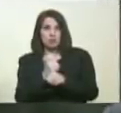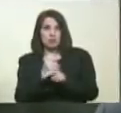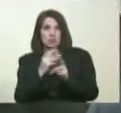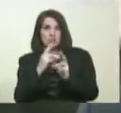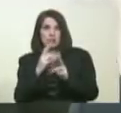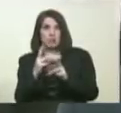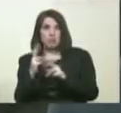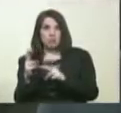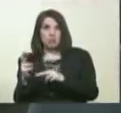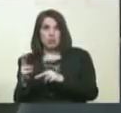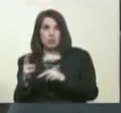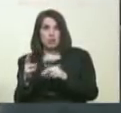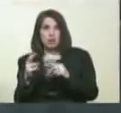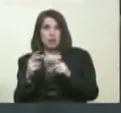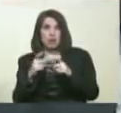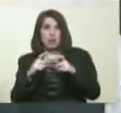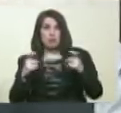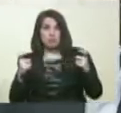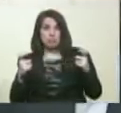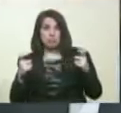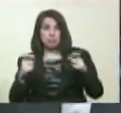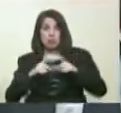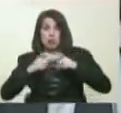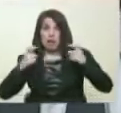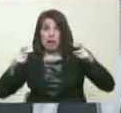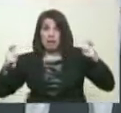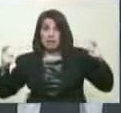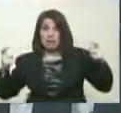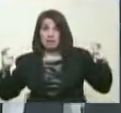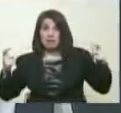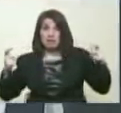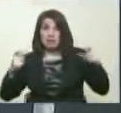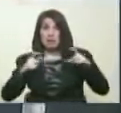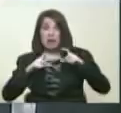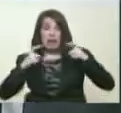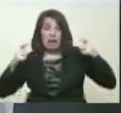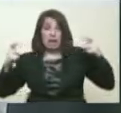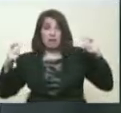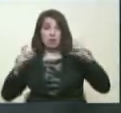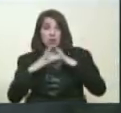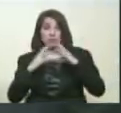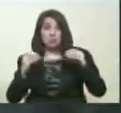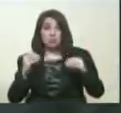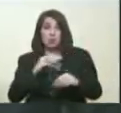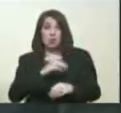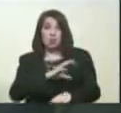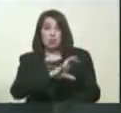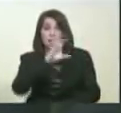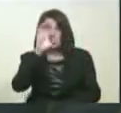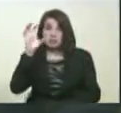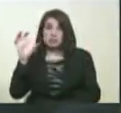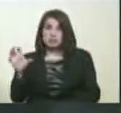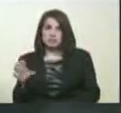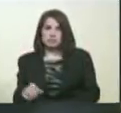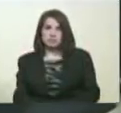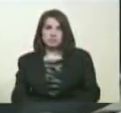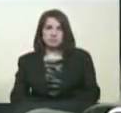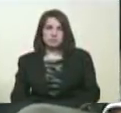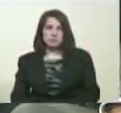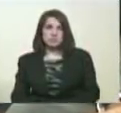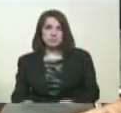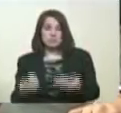pequeñita, mediana, grande, grandota, con todos los países. Y además